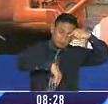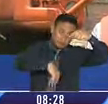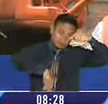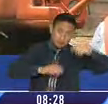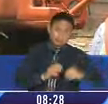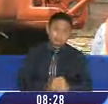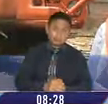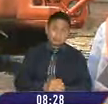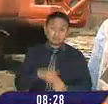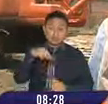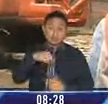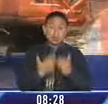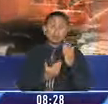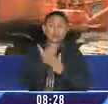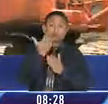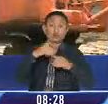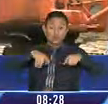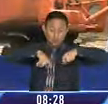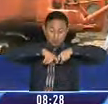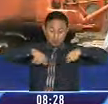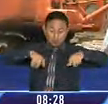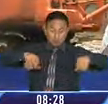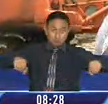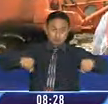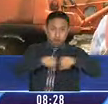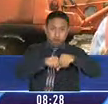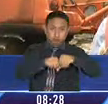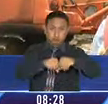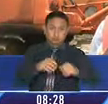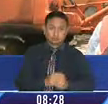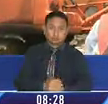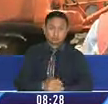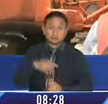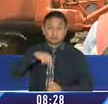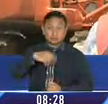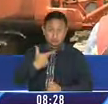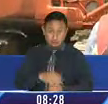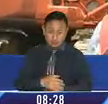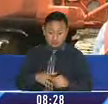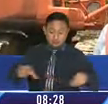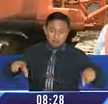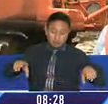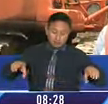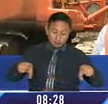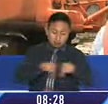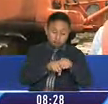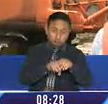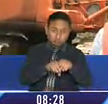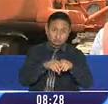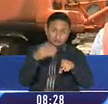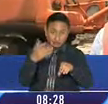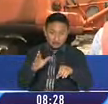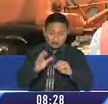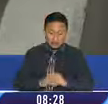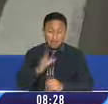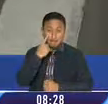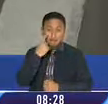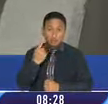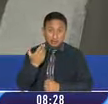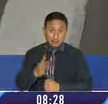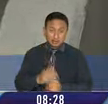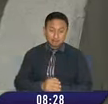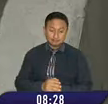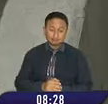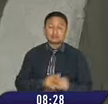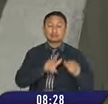respectivas para poder pasar la nueva tubería. Estamos haciendo ya los anclajes respectivos, los trabajos respectivos, hemos hecho las pruebas. Son más